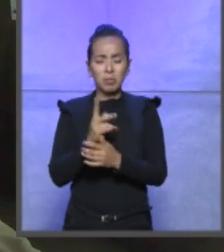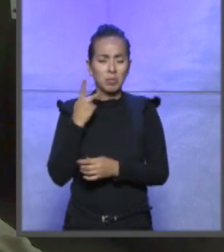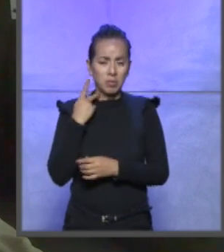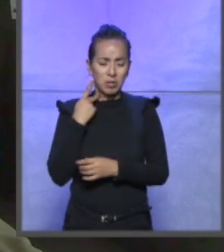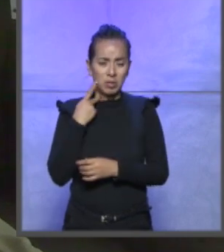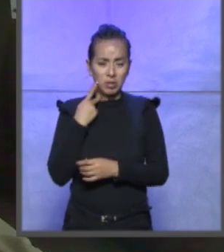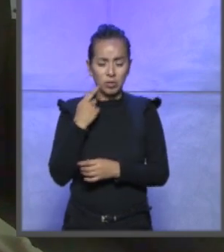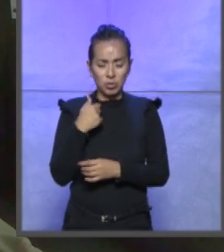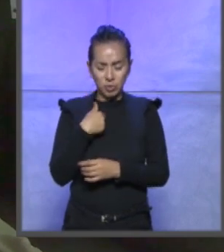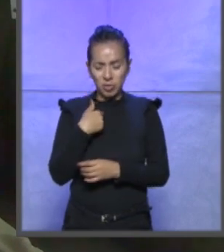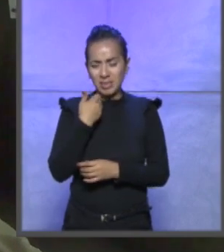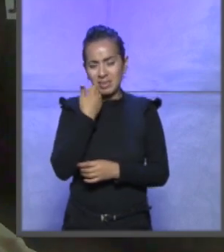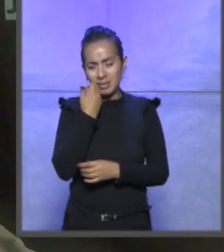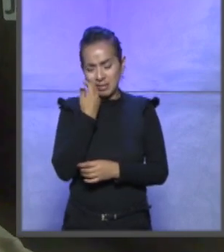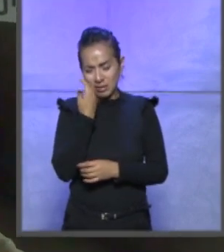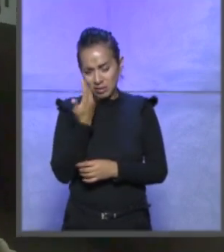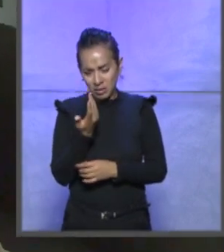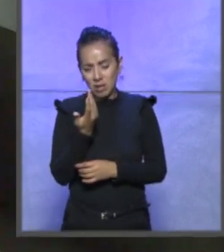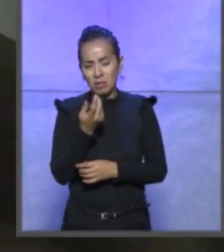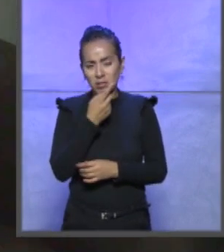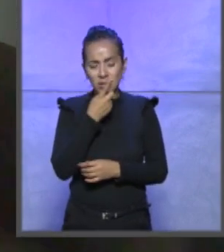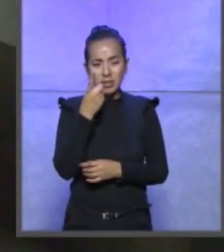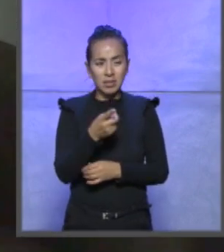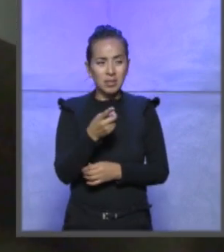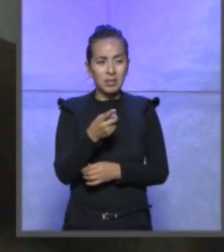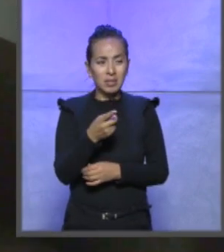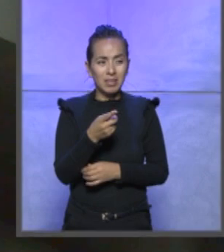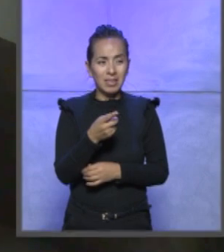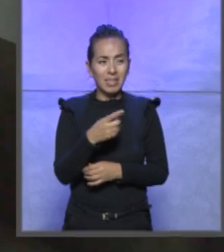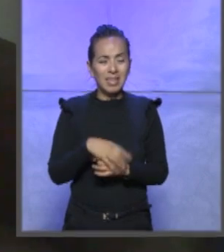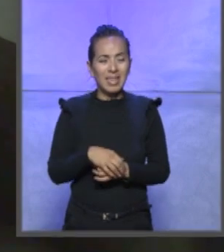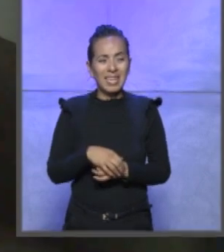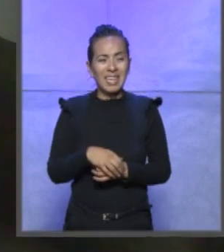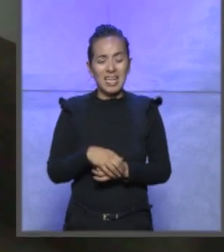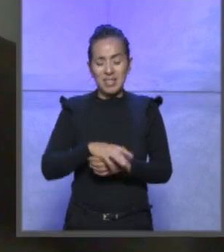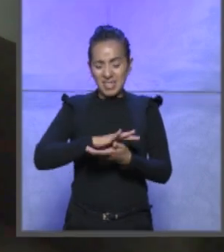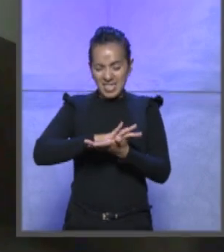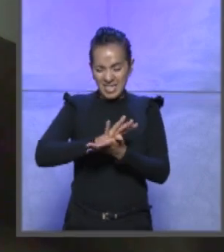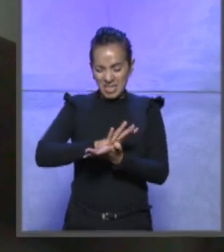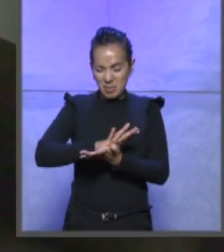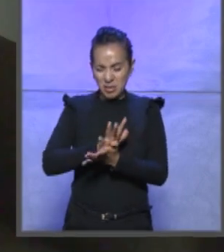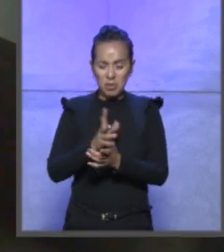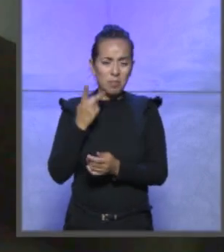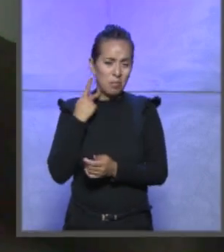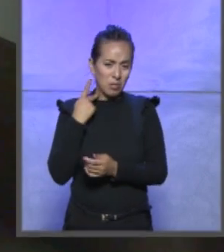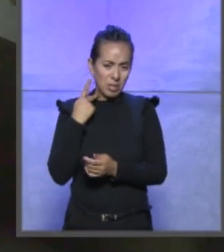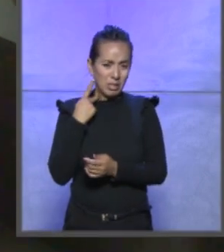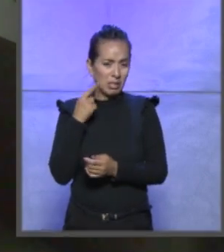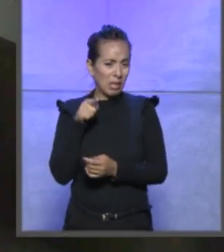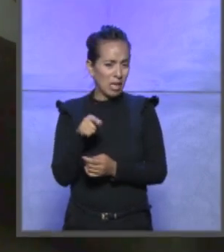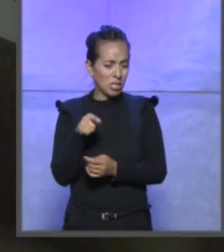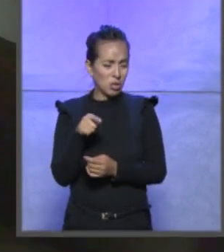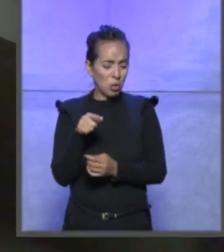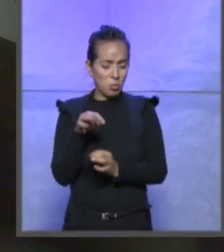para eso me gustaría complementar lo que comentaba mi compañera. La discriminación política es una situación donde hay